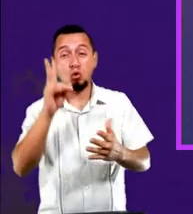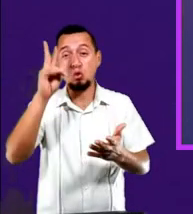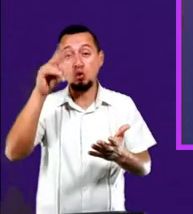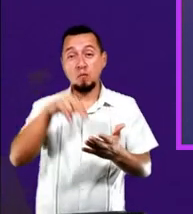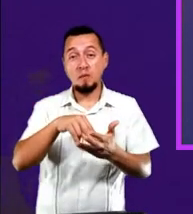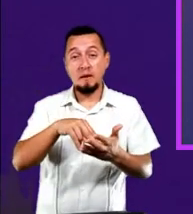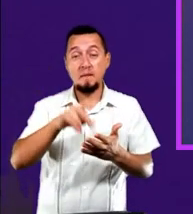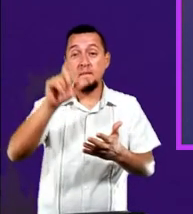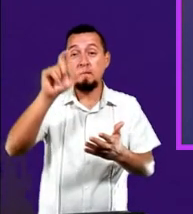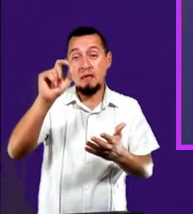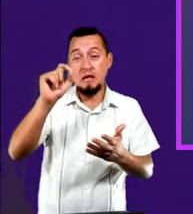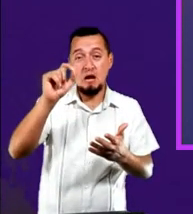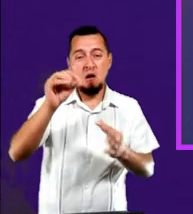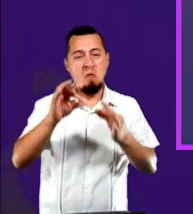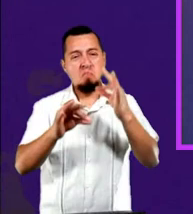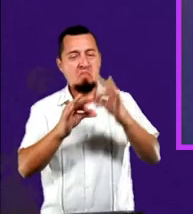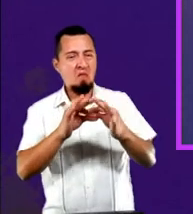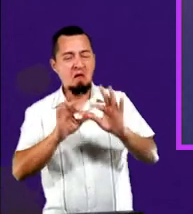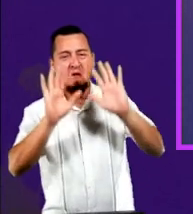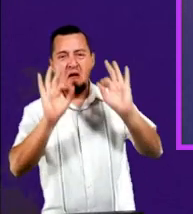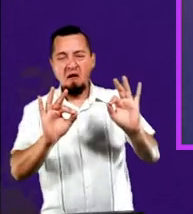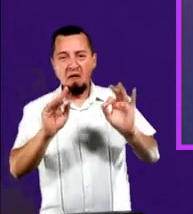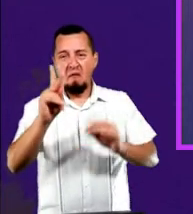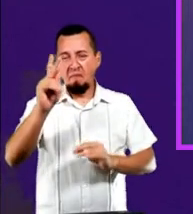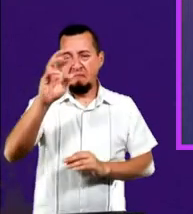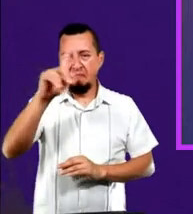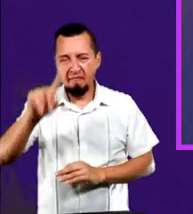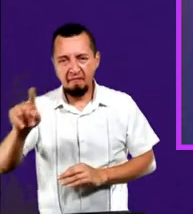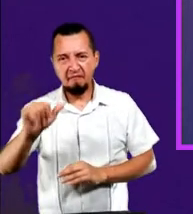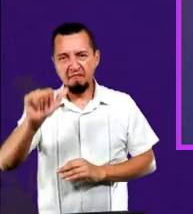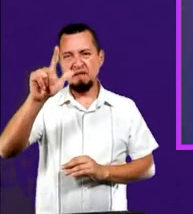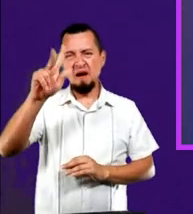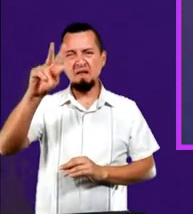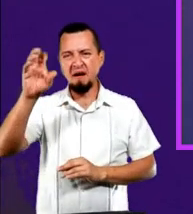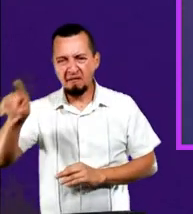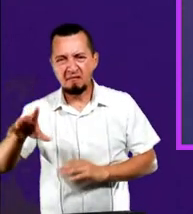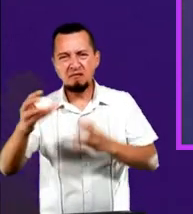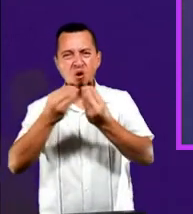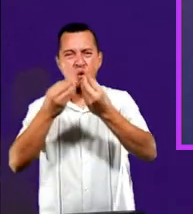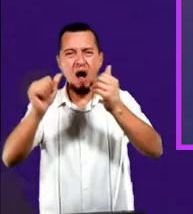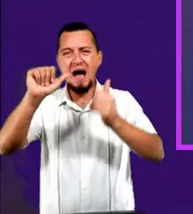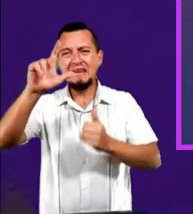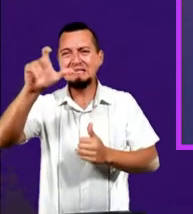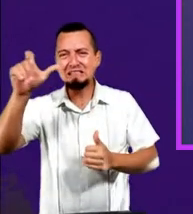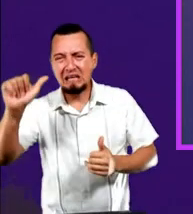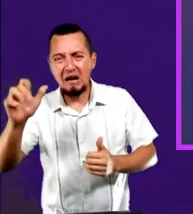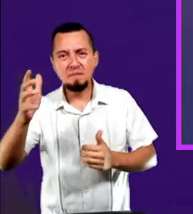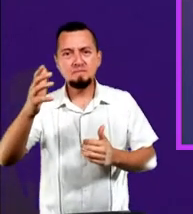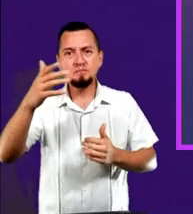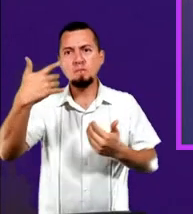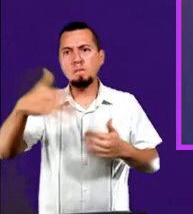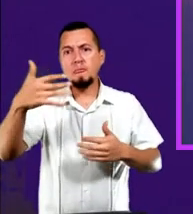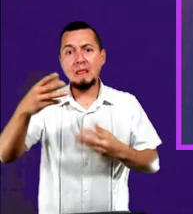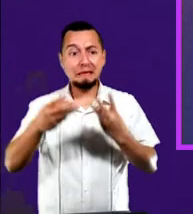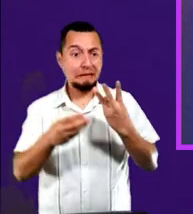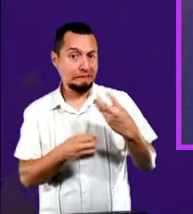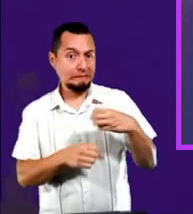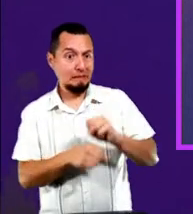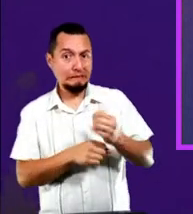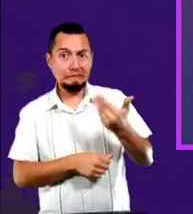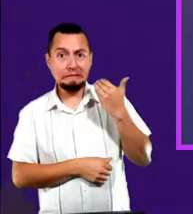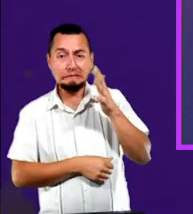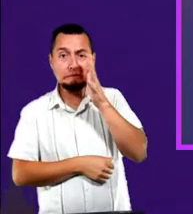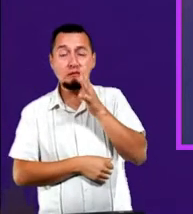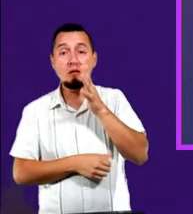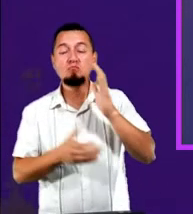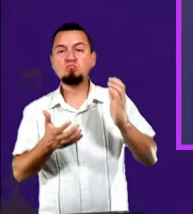Pérez, el señor Álvarez, Alexa Grasso, que hace 3 semanas fue campeona mundial en artes